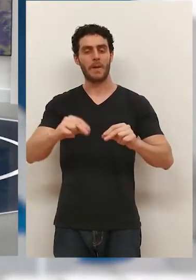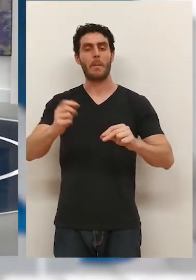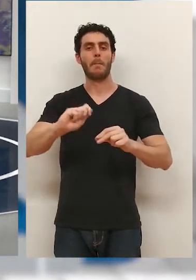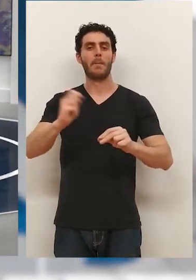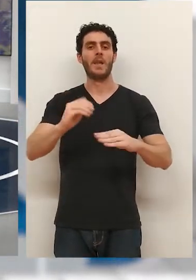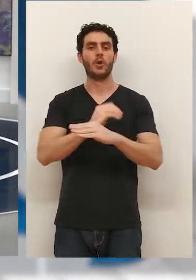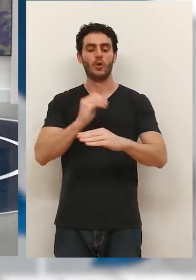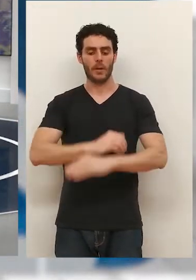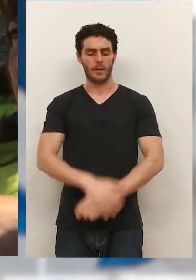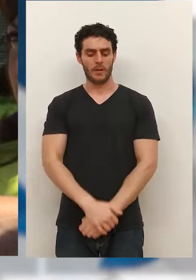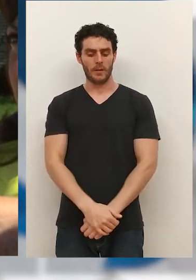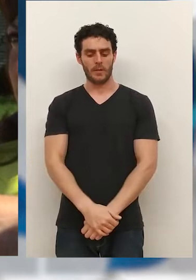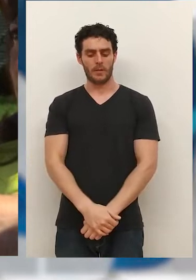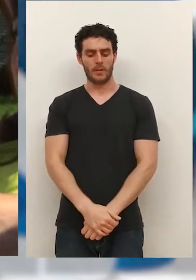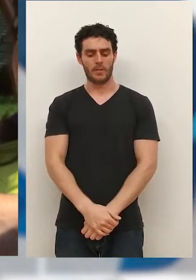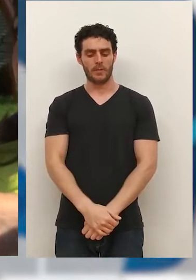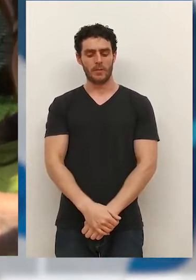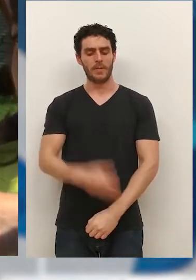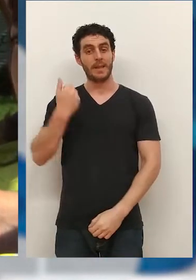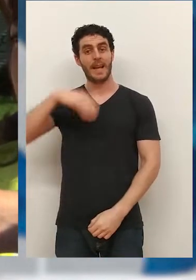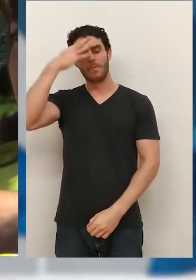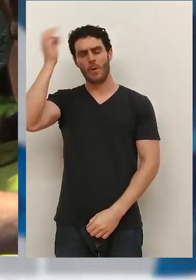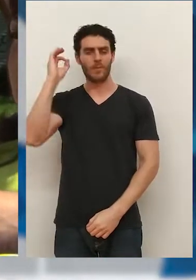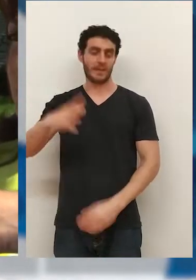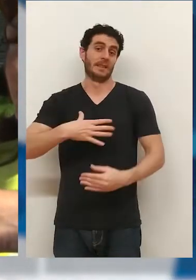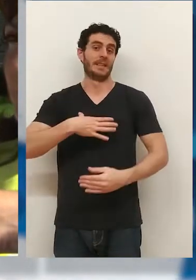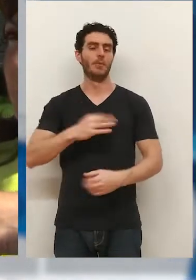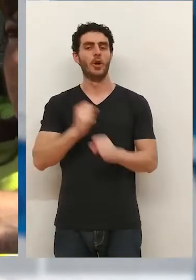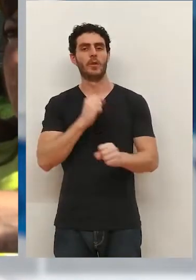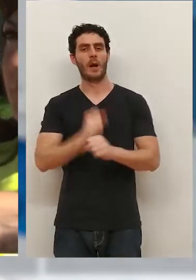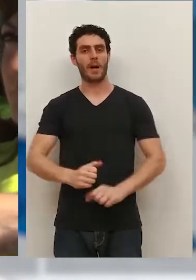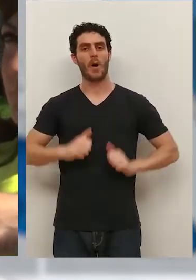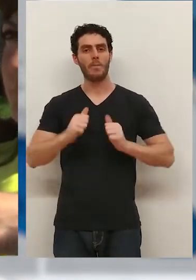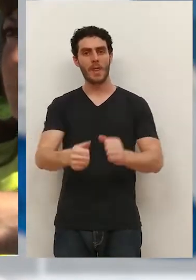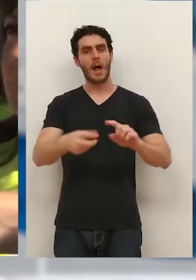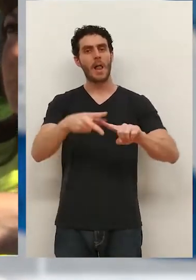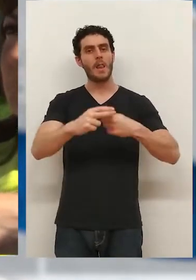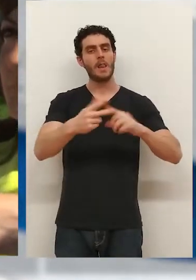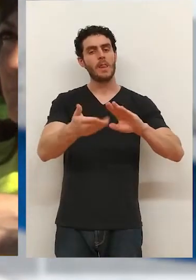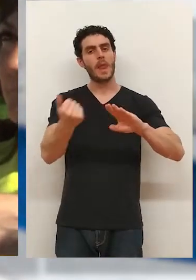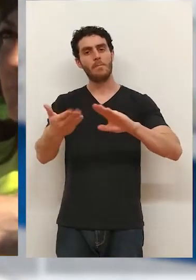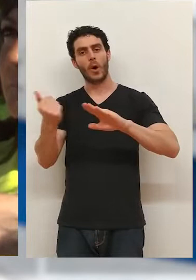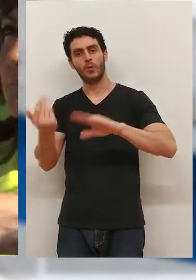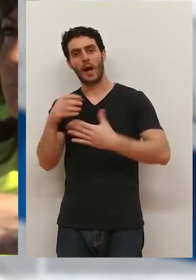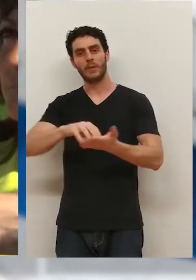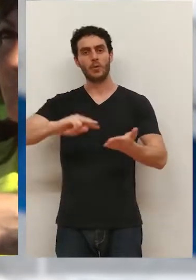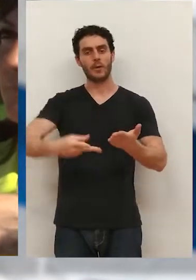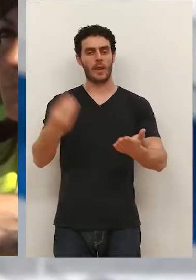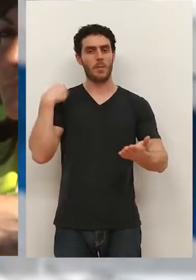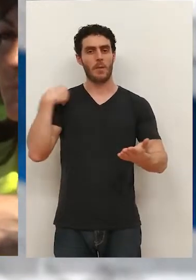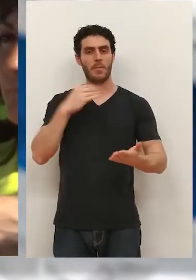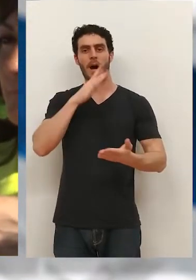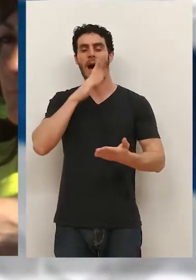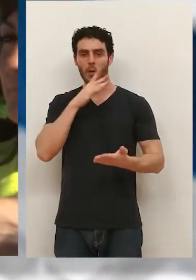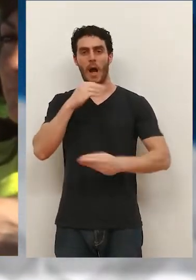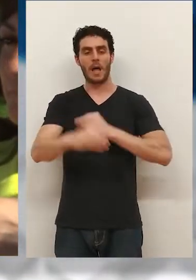mes de octubre. Se ha podido, digo, por fin comenzar el trabajo de desmontaje de esta subestación.